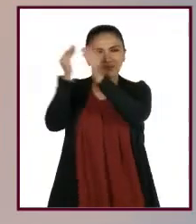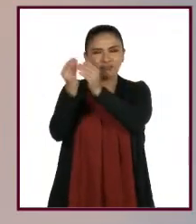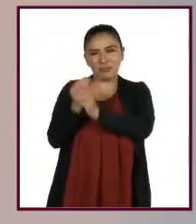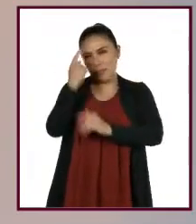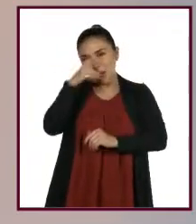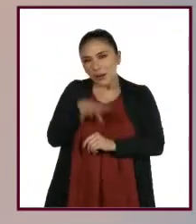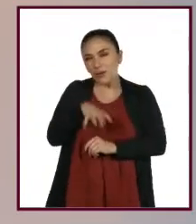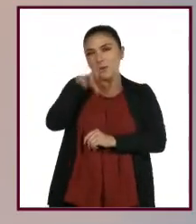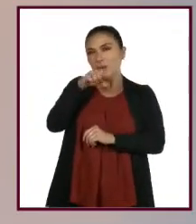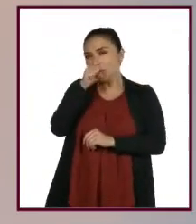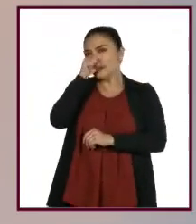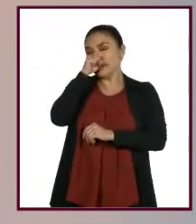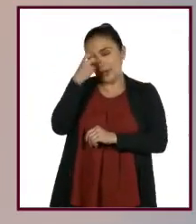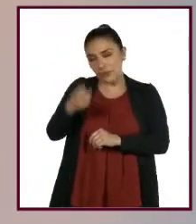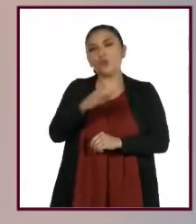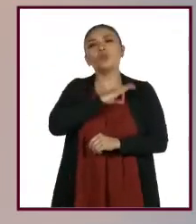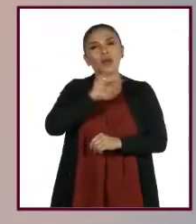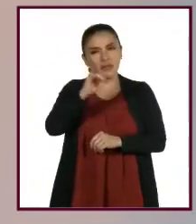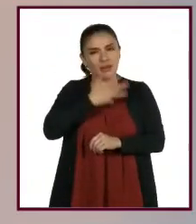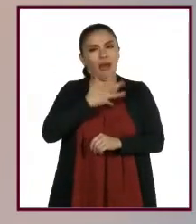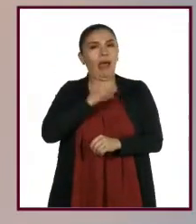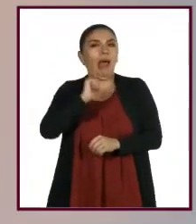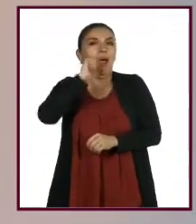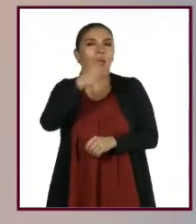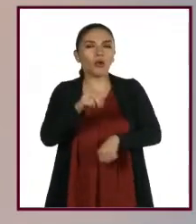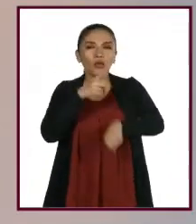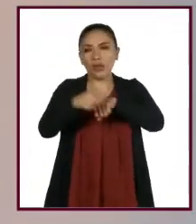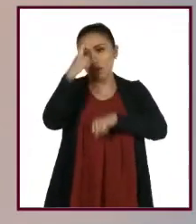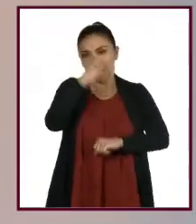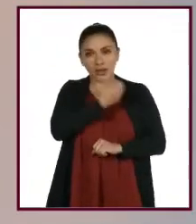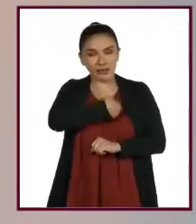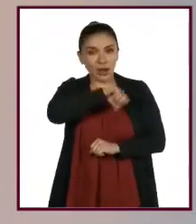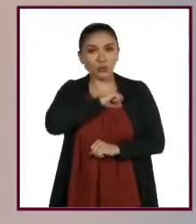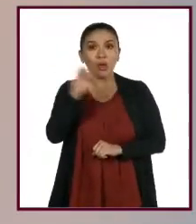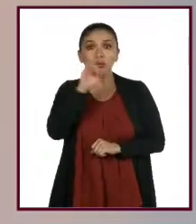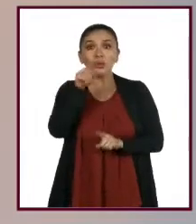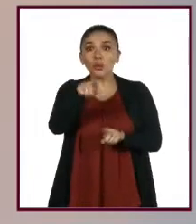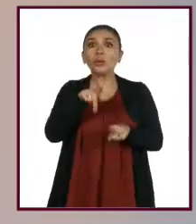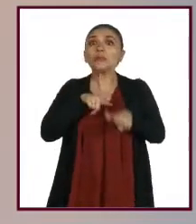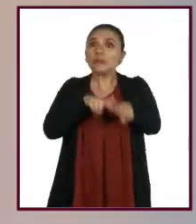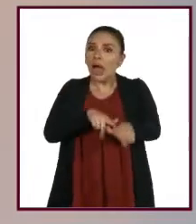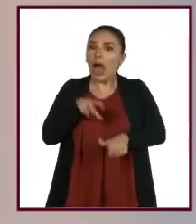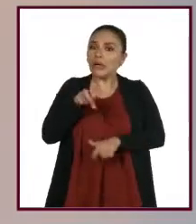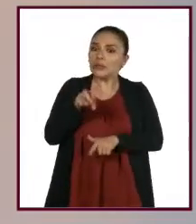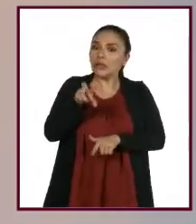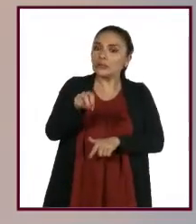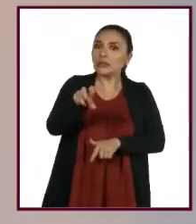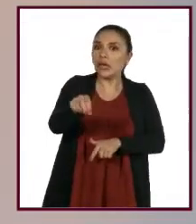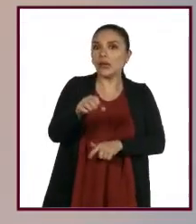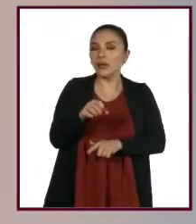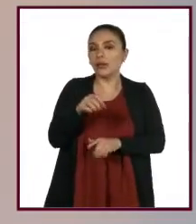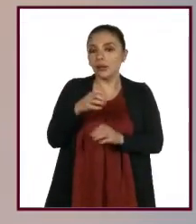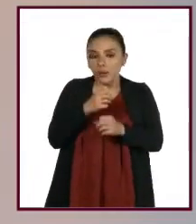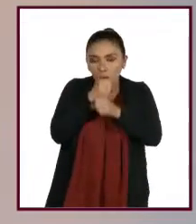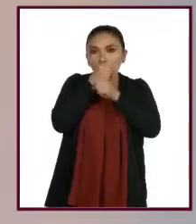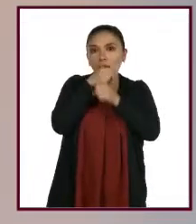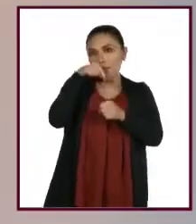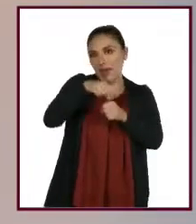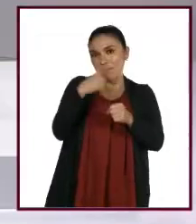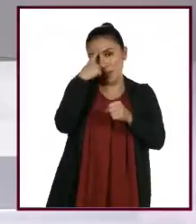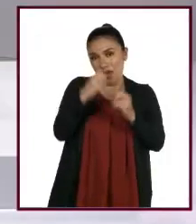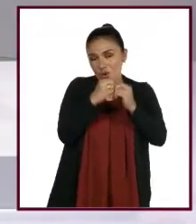categorías de inhalables. Sí pudiera tener algún daño a la salud si se continúa a lo largo del